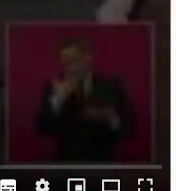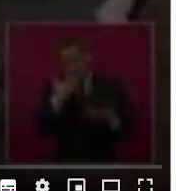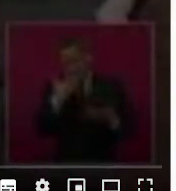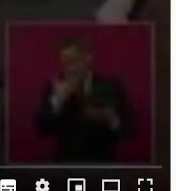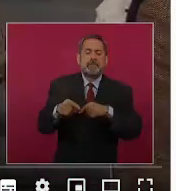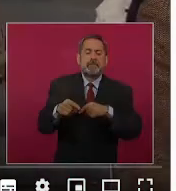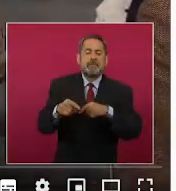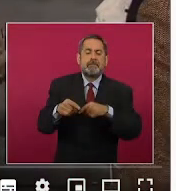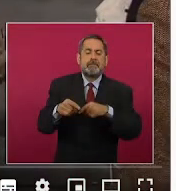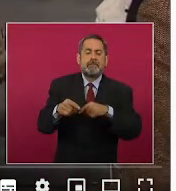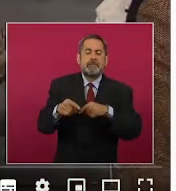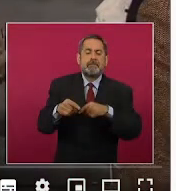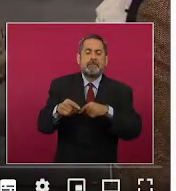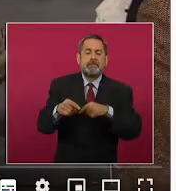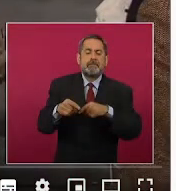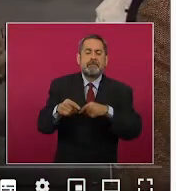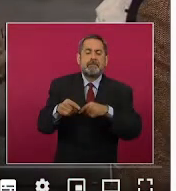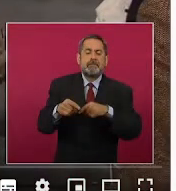Aquí está.